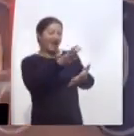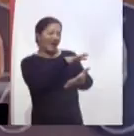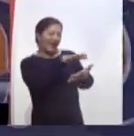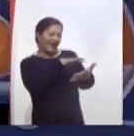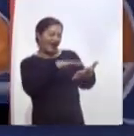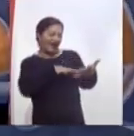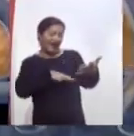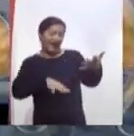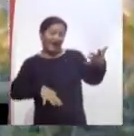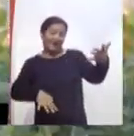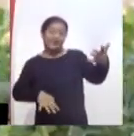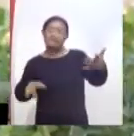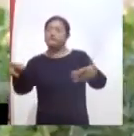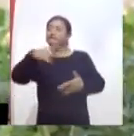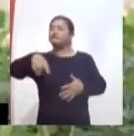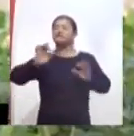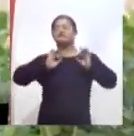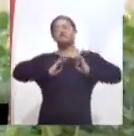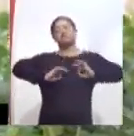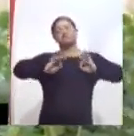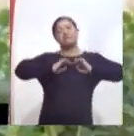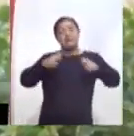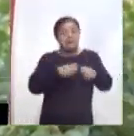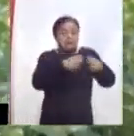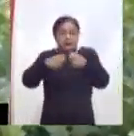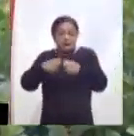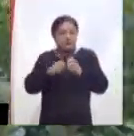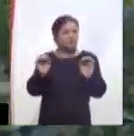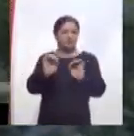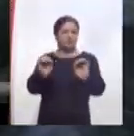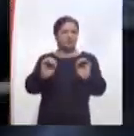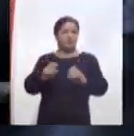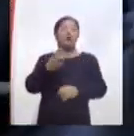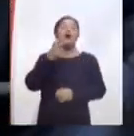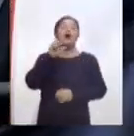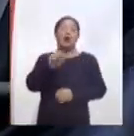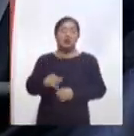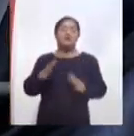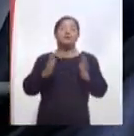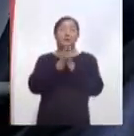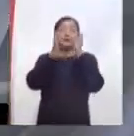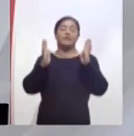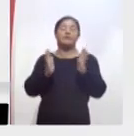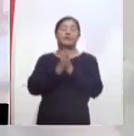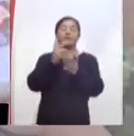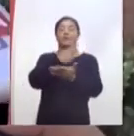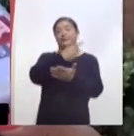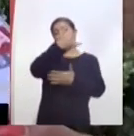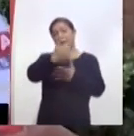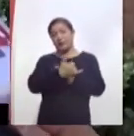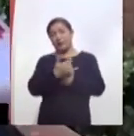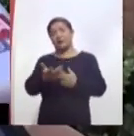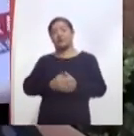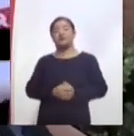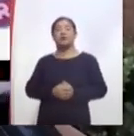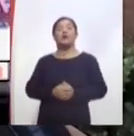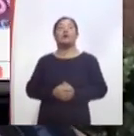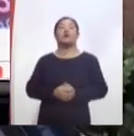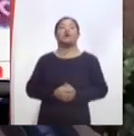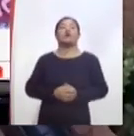personas y ayuda a calmar síntomas de ansiedad, motivo por el cual participa en el proyecto Pandemia Literaria Virtual. Nos ha invitado